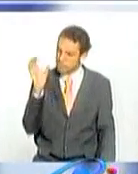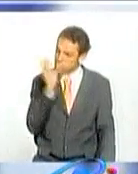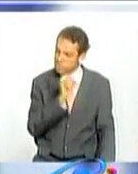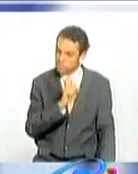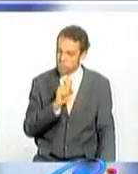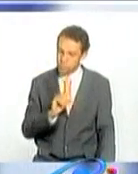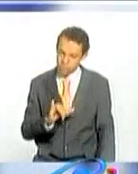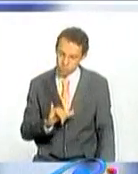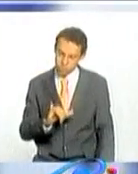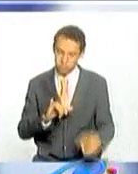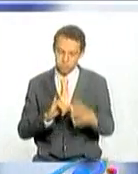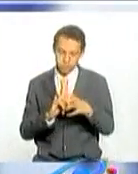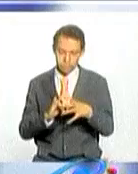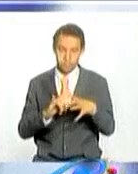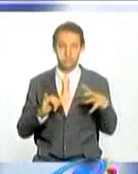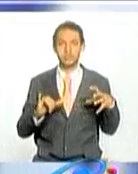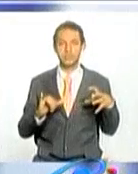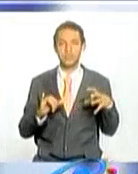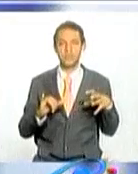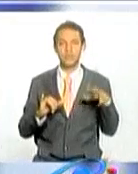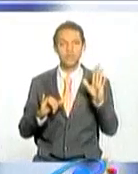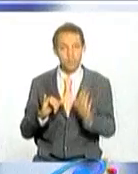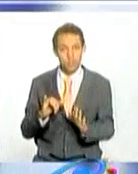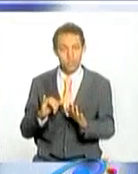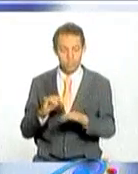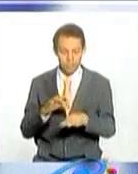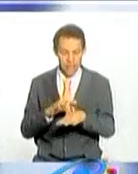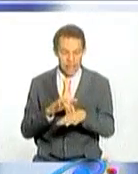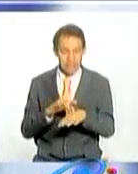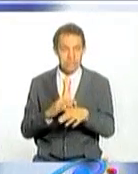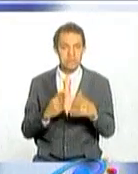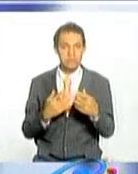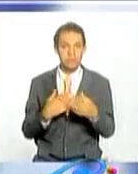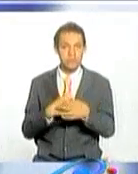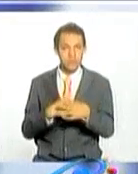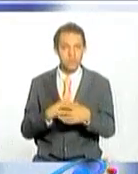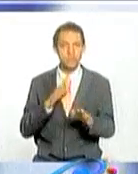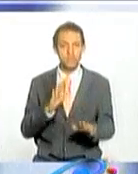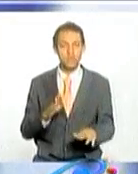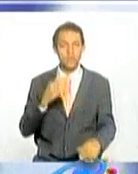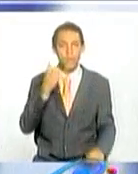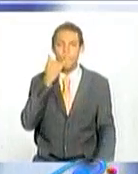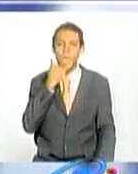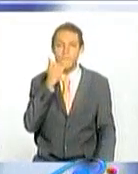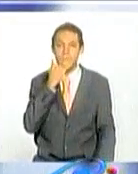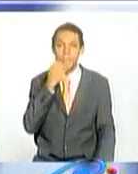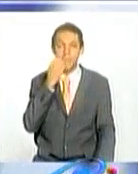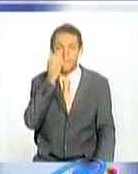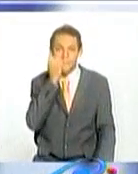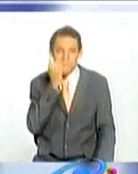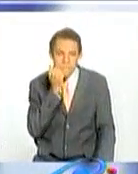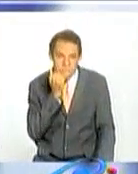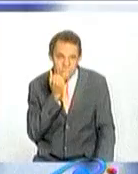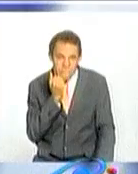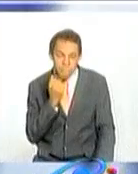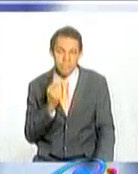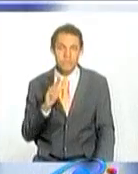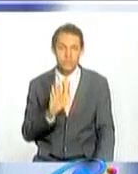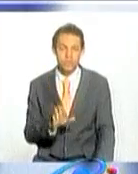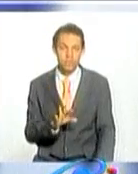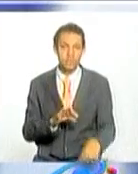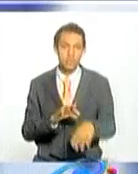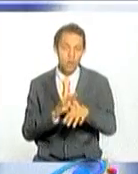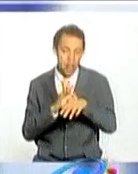engrosado. El endometrio generalmente, que es el tejido que sangra en el momento de la menstruación, debe estar más o menos hasta máximo